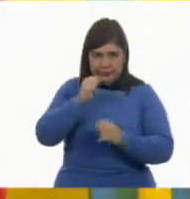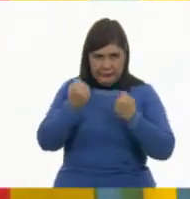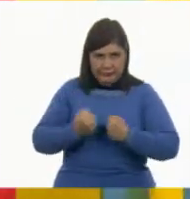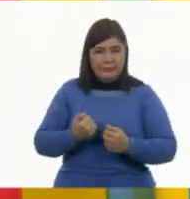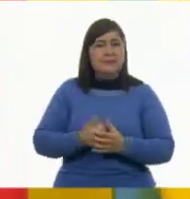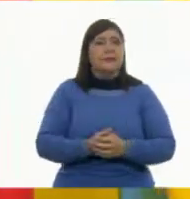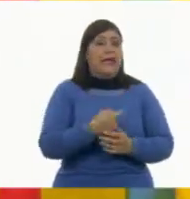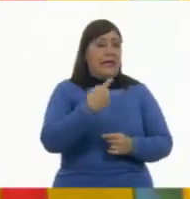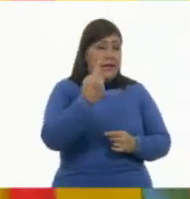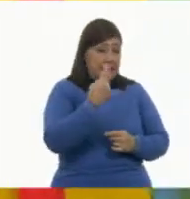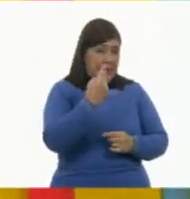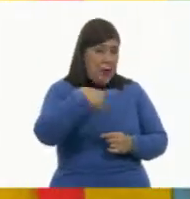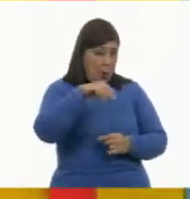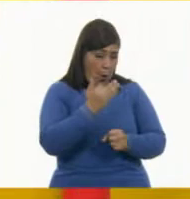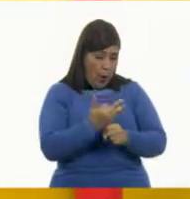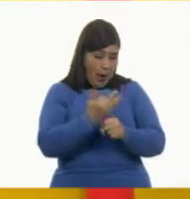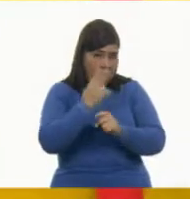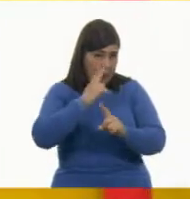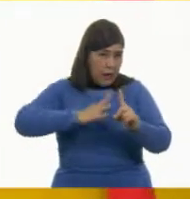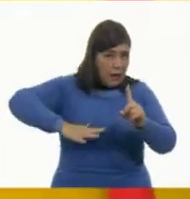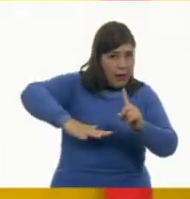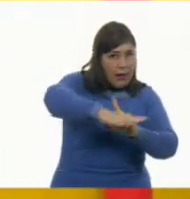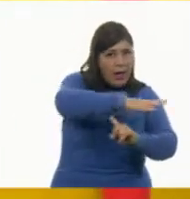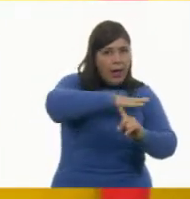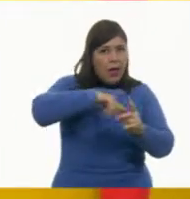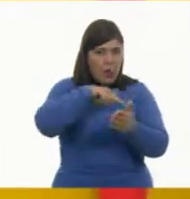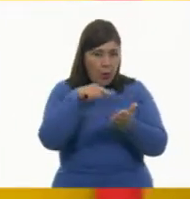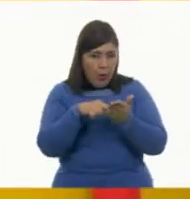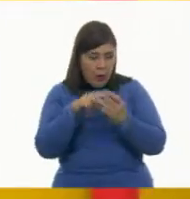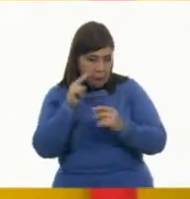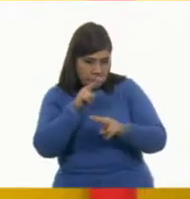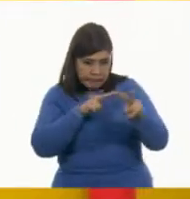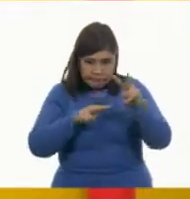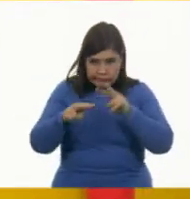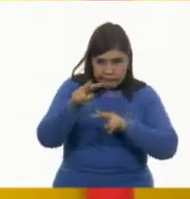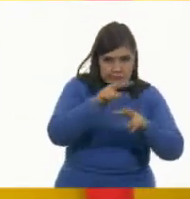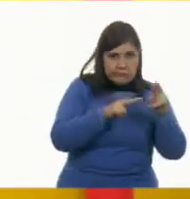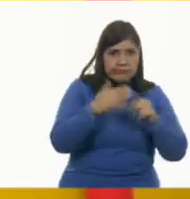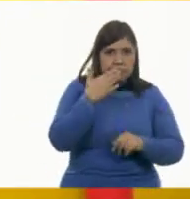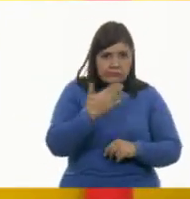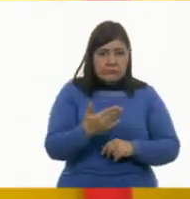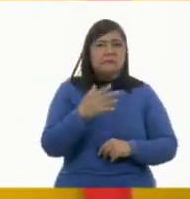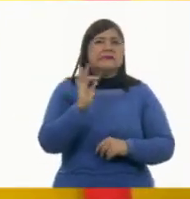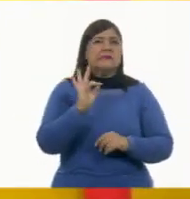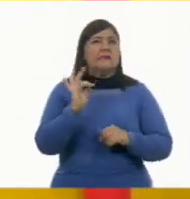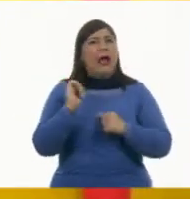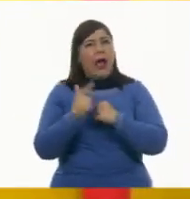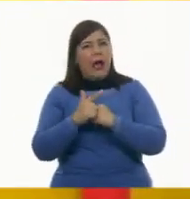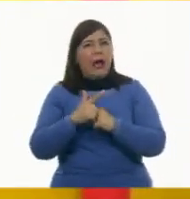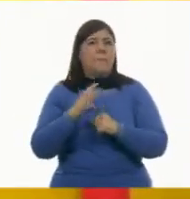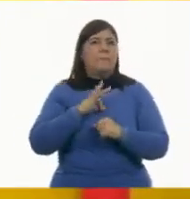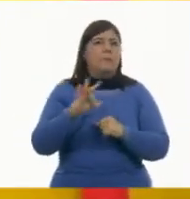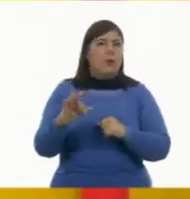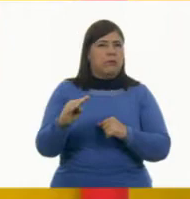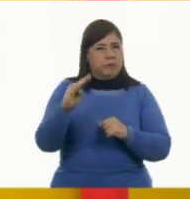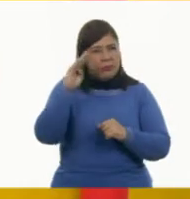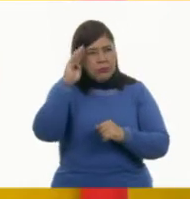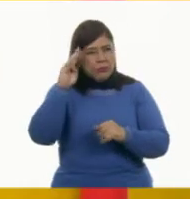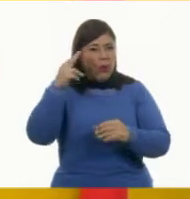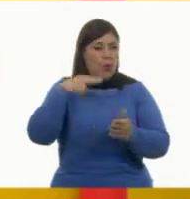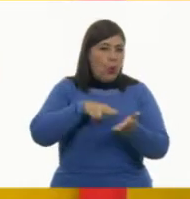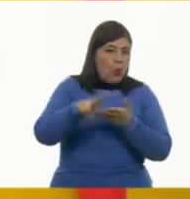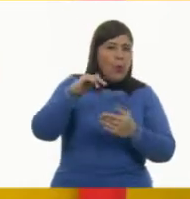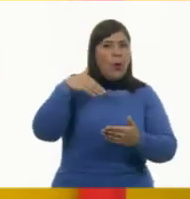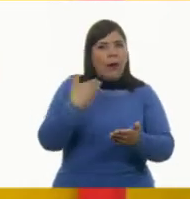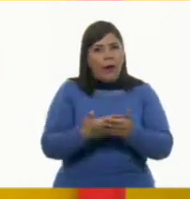niños, revisen el espacio que tengan disponible en su casa. Chequen bien que no haya un mueble o algún objeto que los